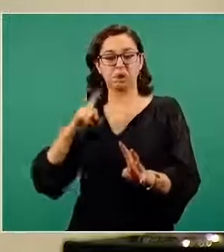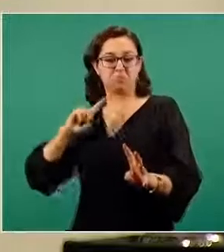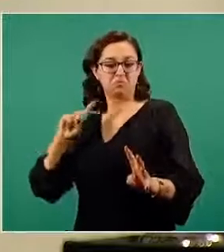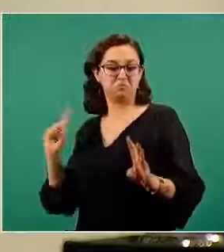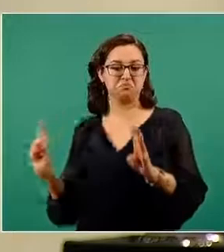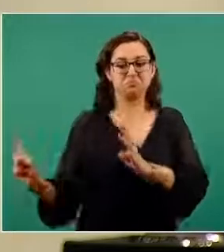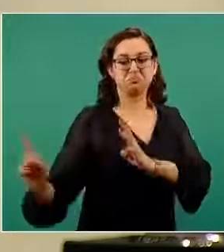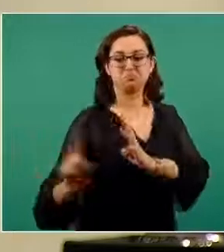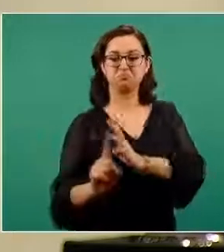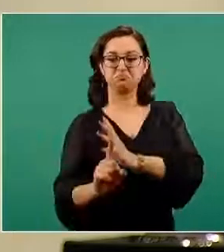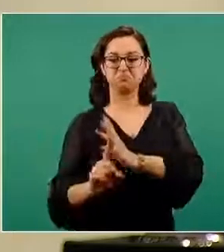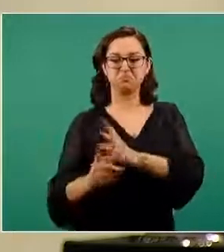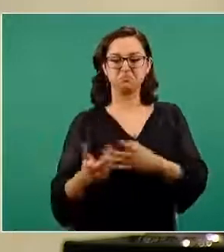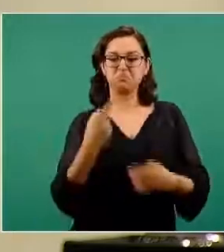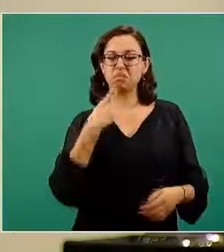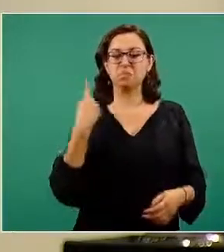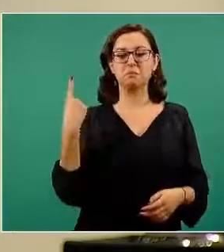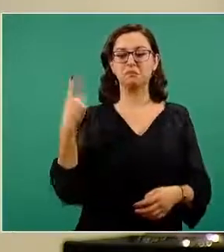podría detallar cuántos